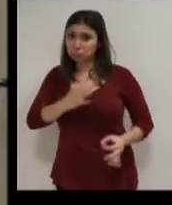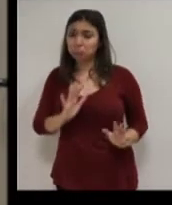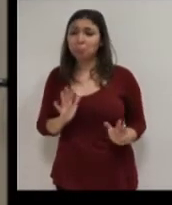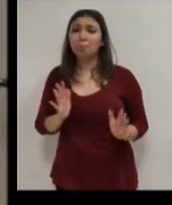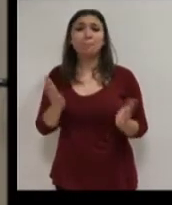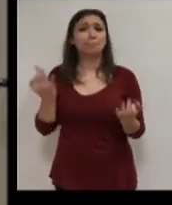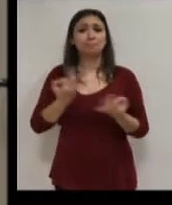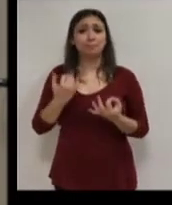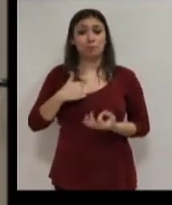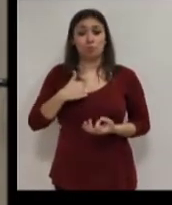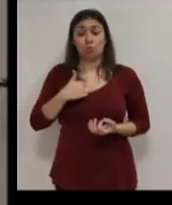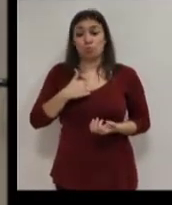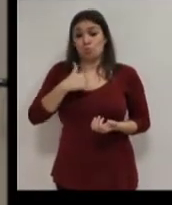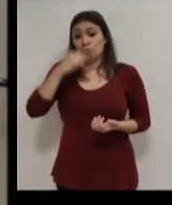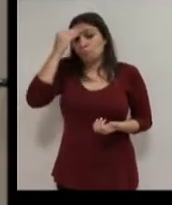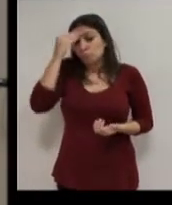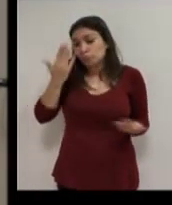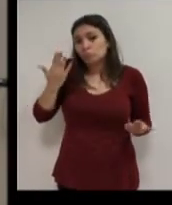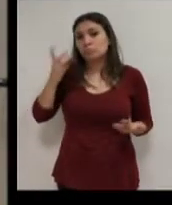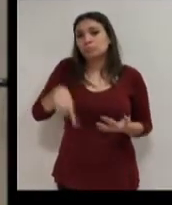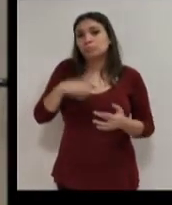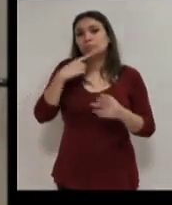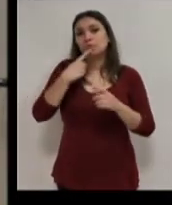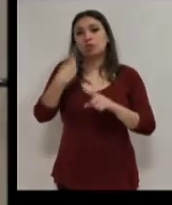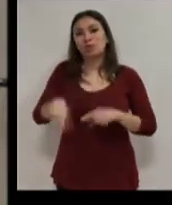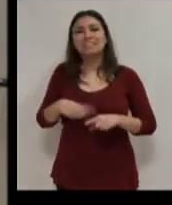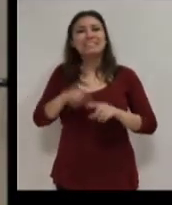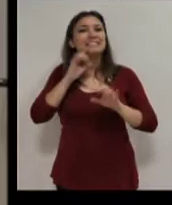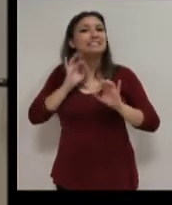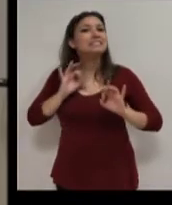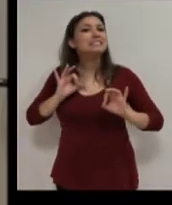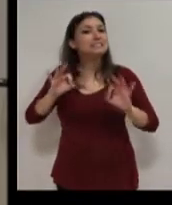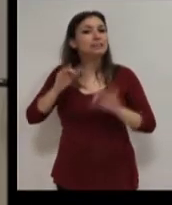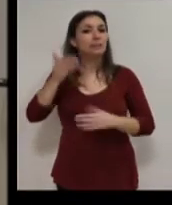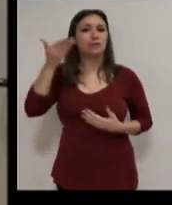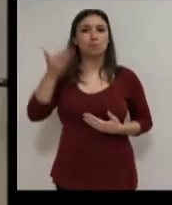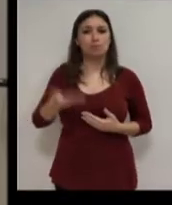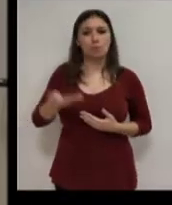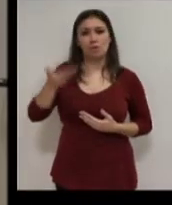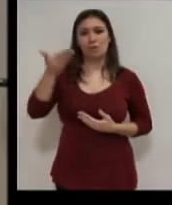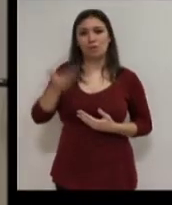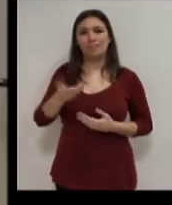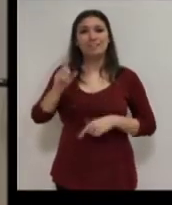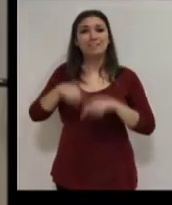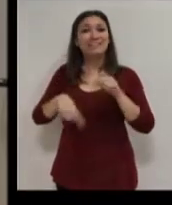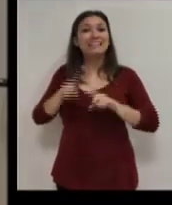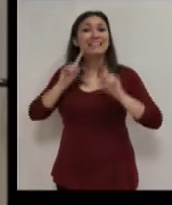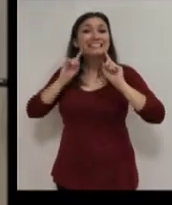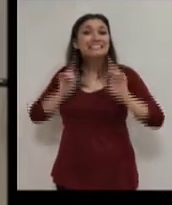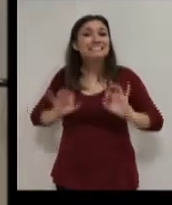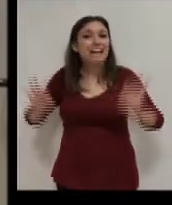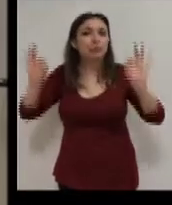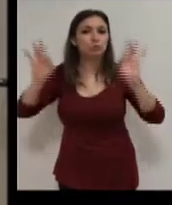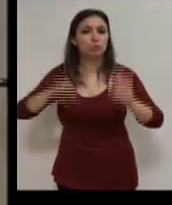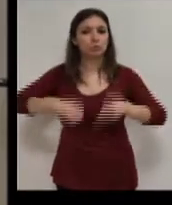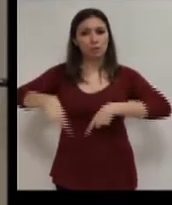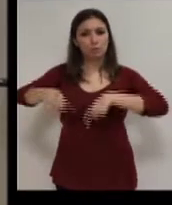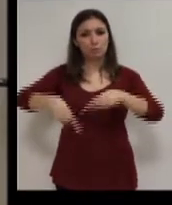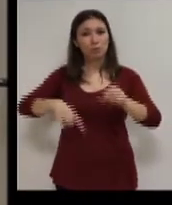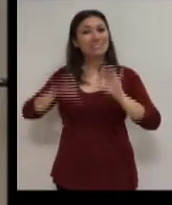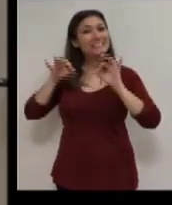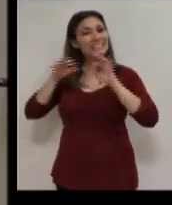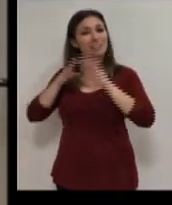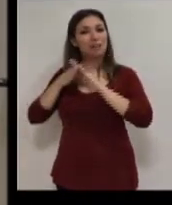ellas, y yo creo que es así. Lo que pasa es que creo que también hay cuestiones que son especialmente relevantes o importantes en el